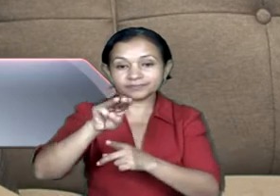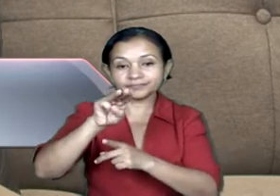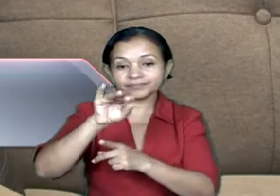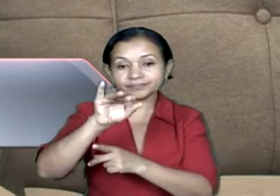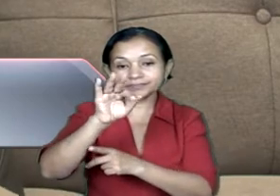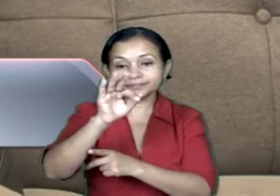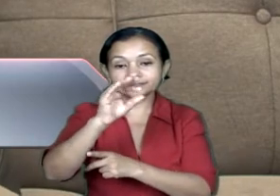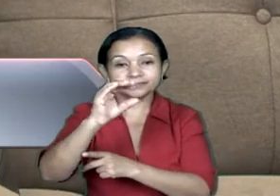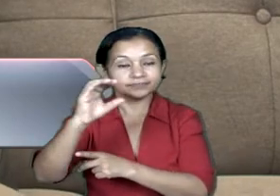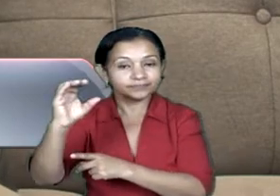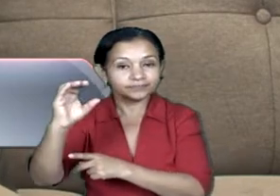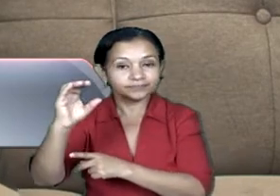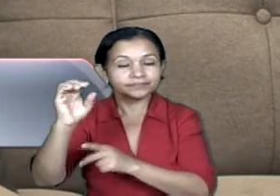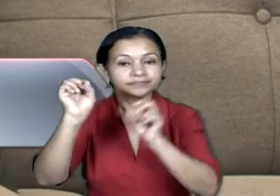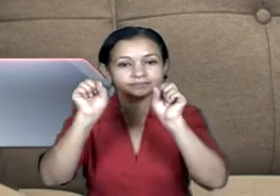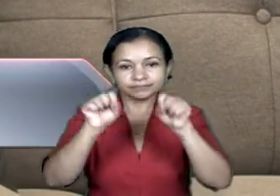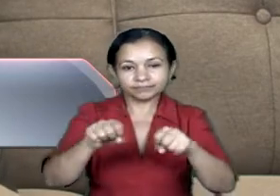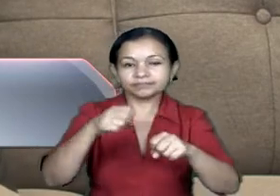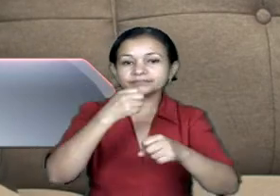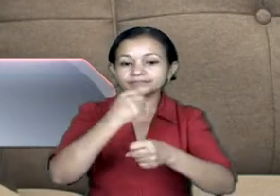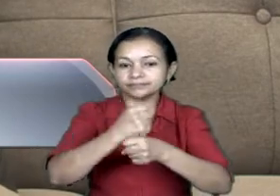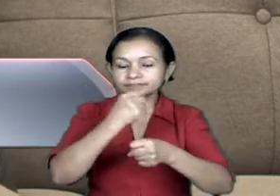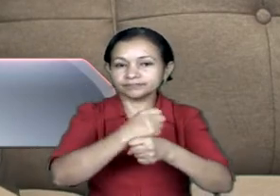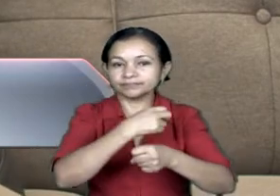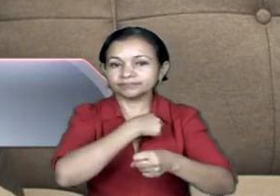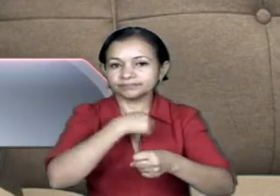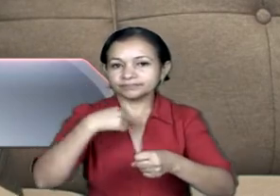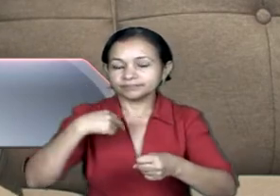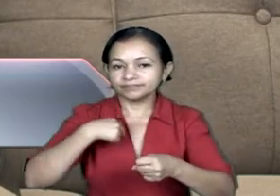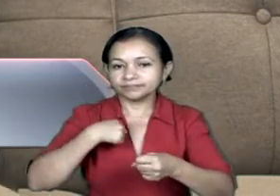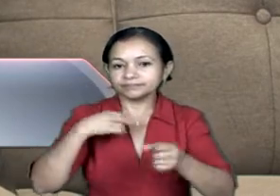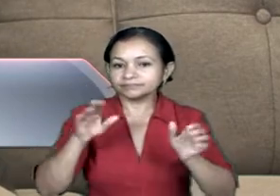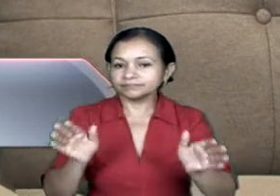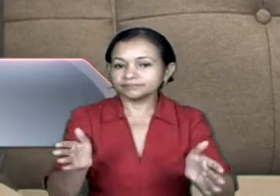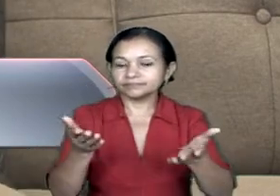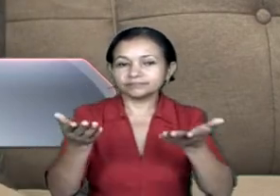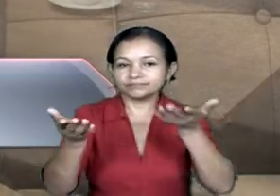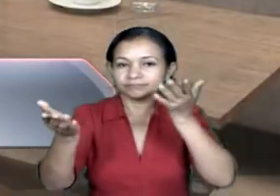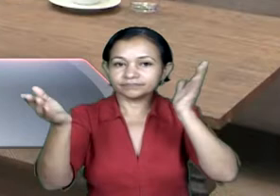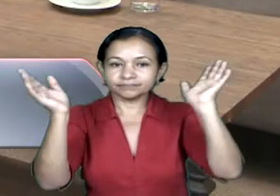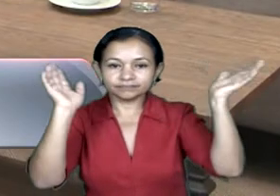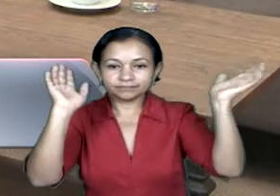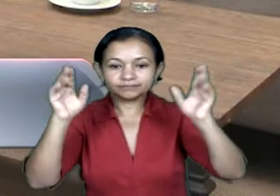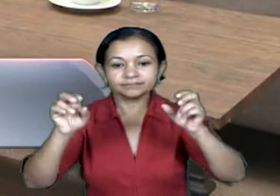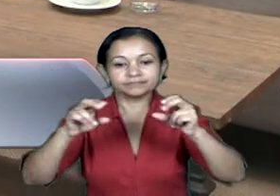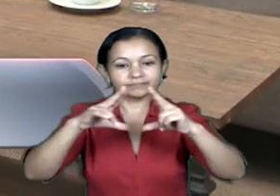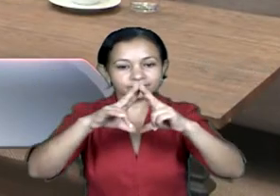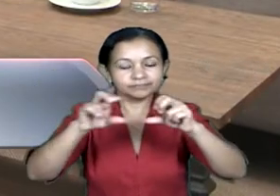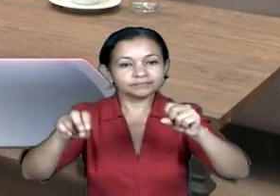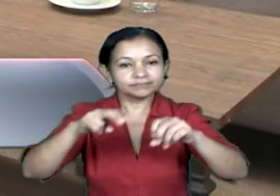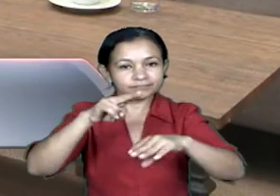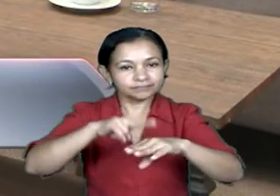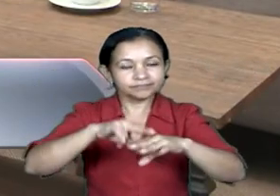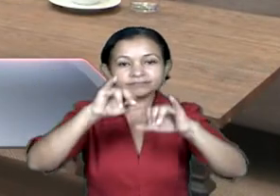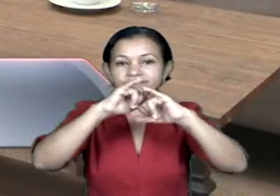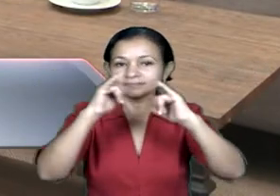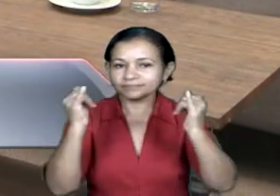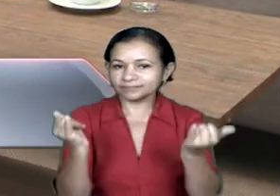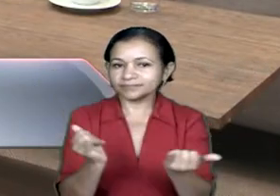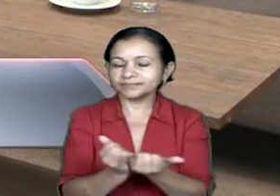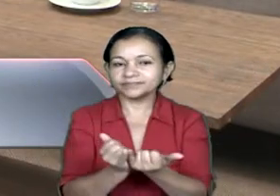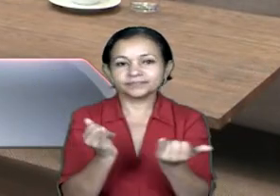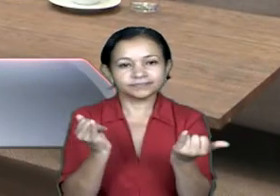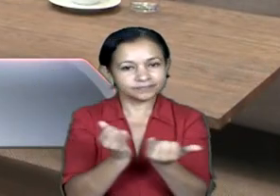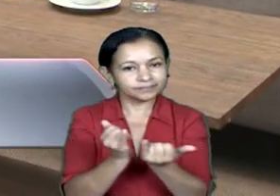Pueden potenciar su capacidad en hacer, en promover el comercio nacional y también internacional.